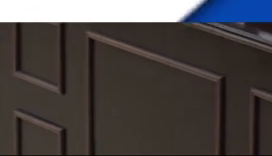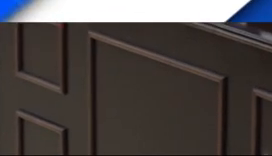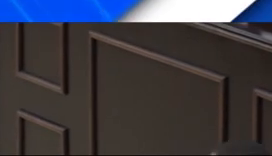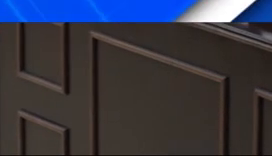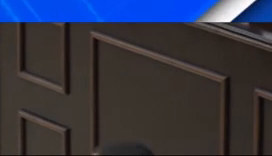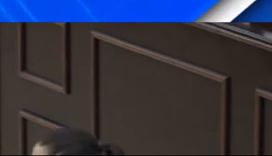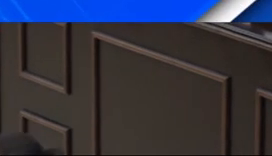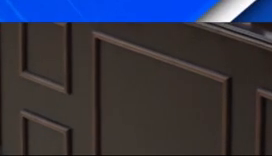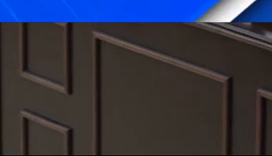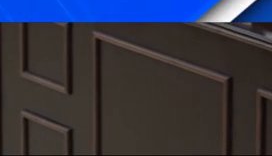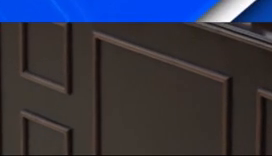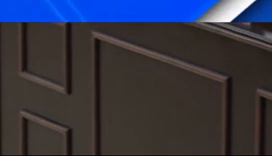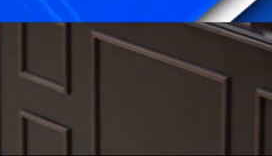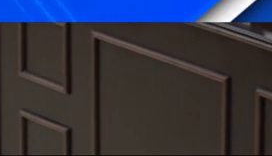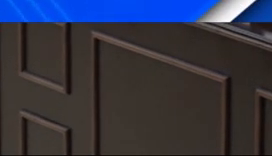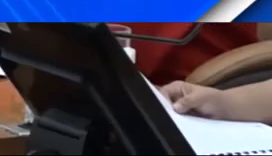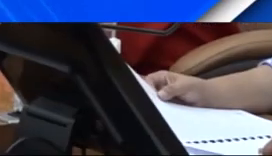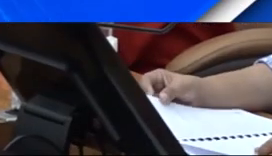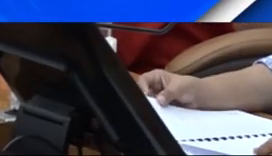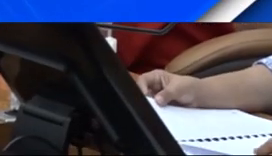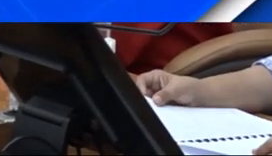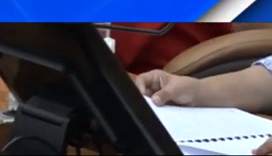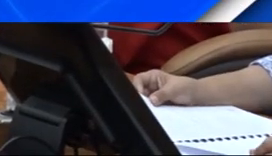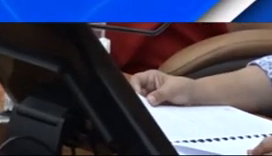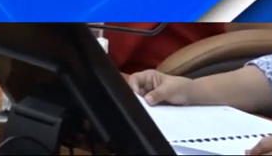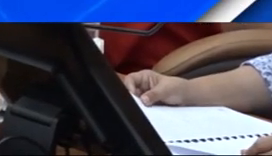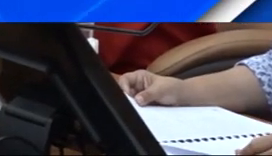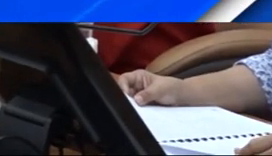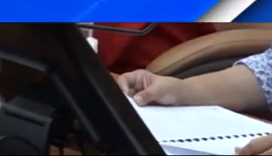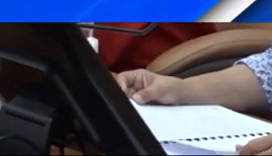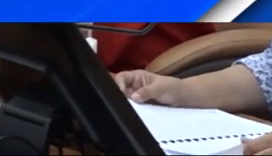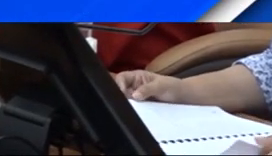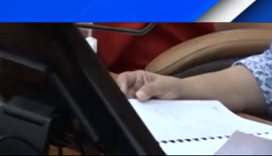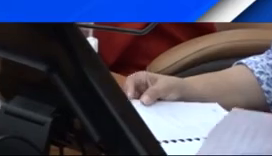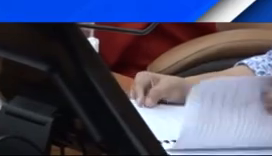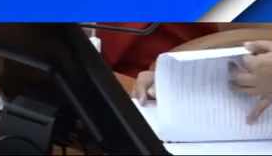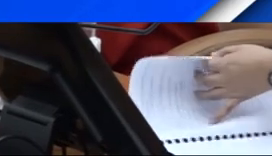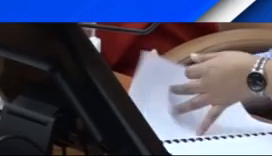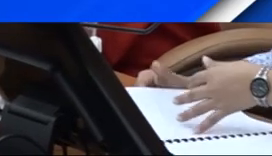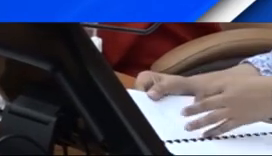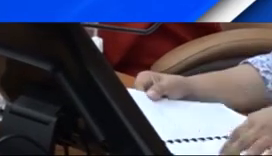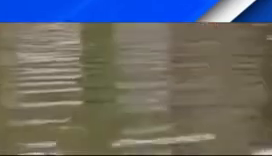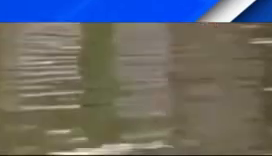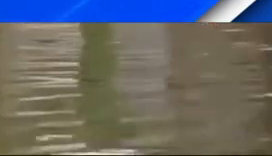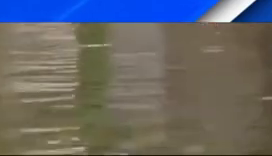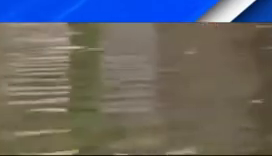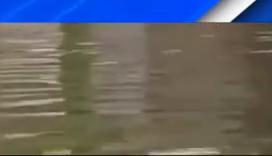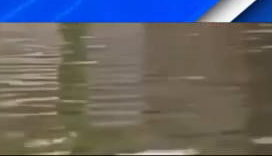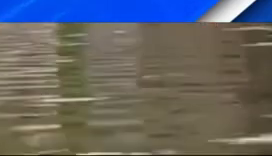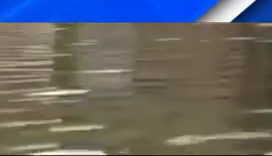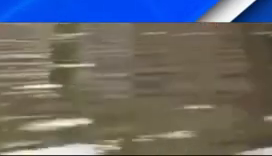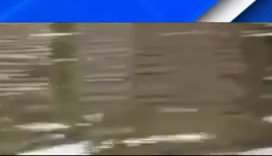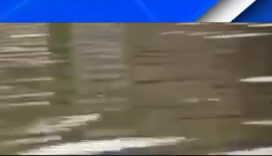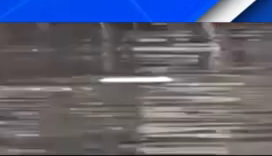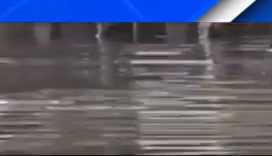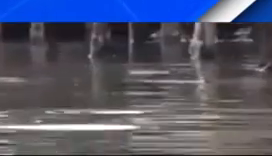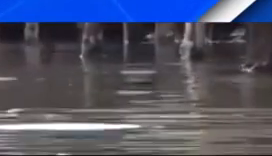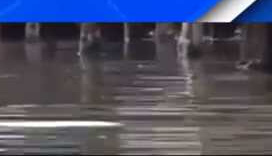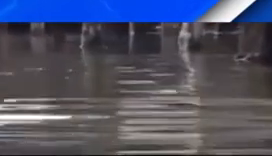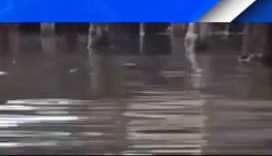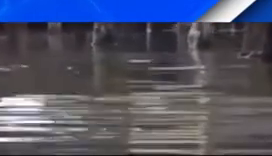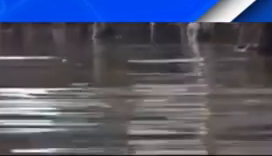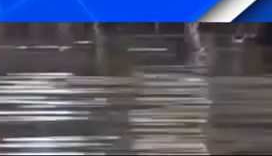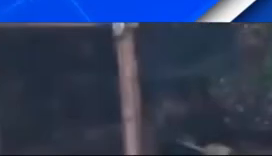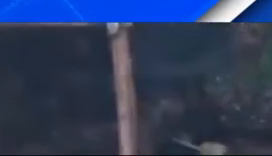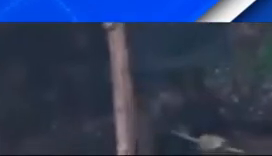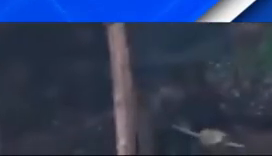El Parlamento Nacional realizó una mención especial en conmemoración al Día Nacional e Internacional de los Pueblos